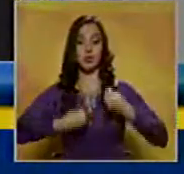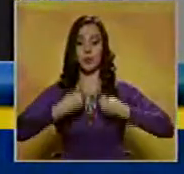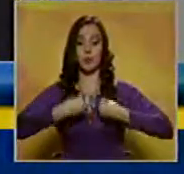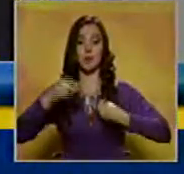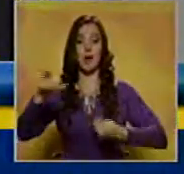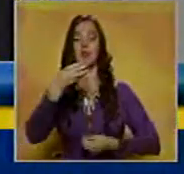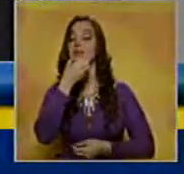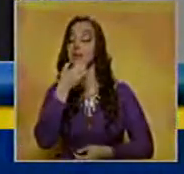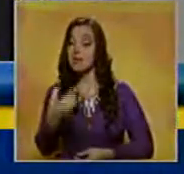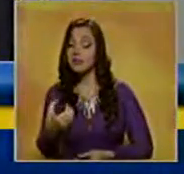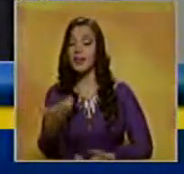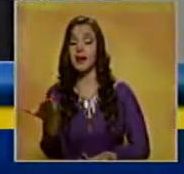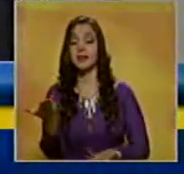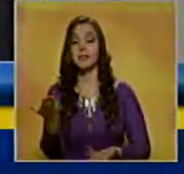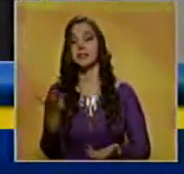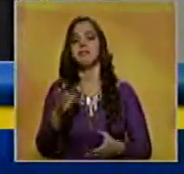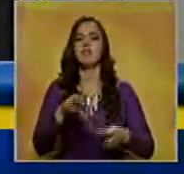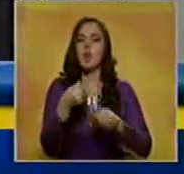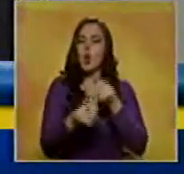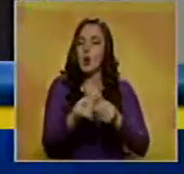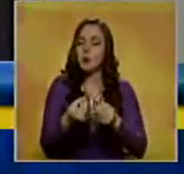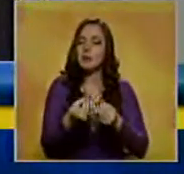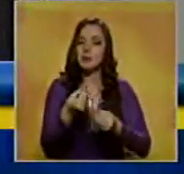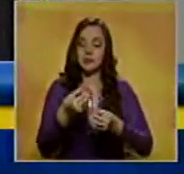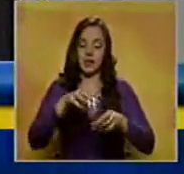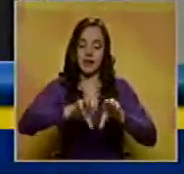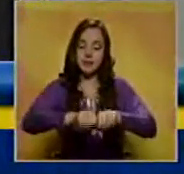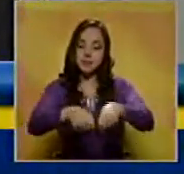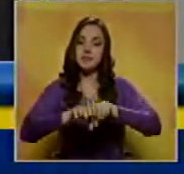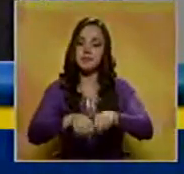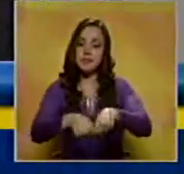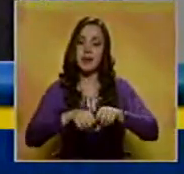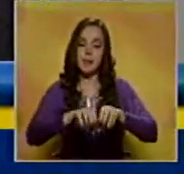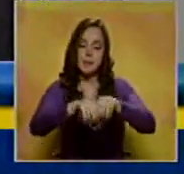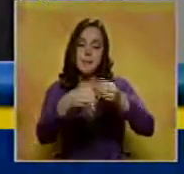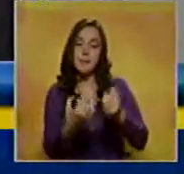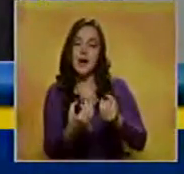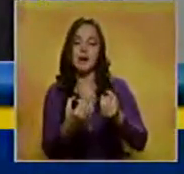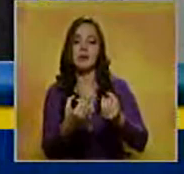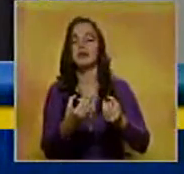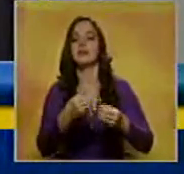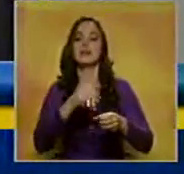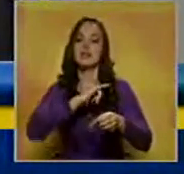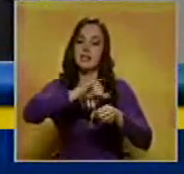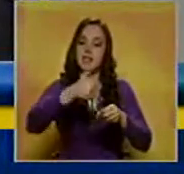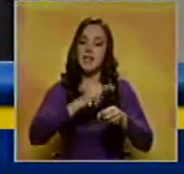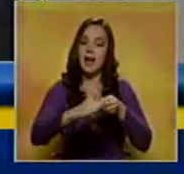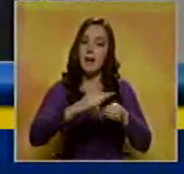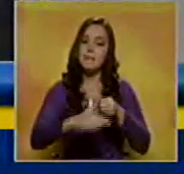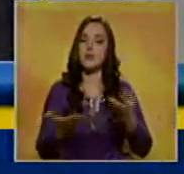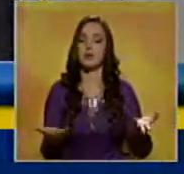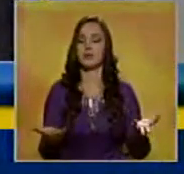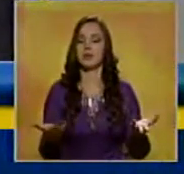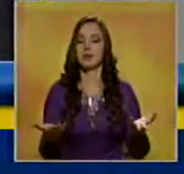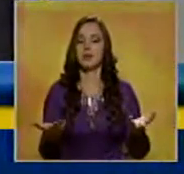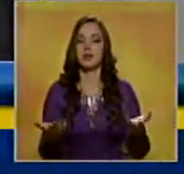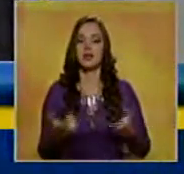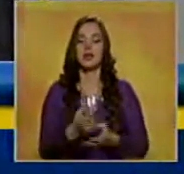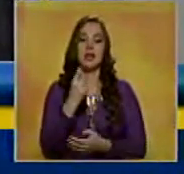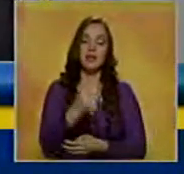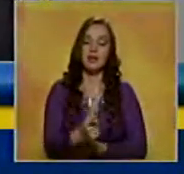asistida a la brevedad, que podamos tener productos para la mesa del venezolano, como el pan de jamón, que